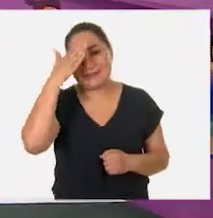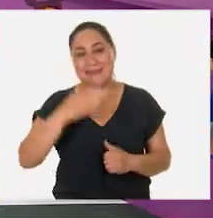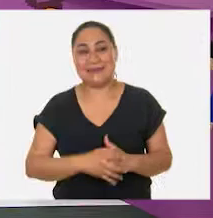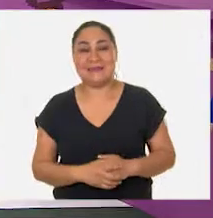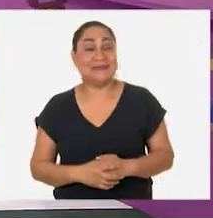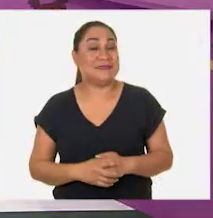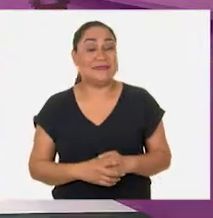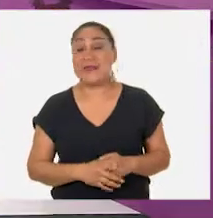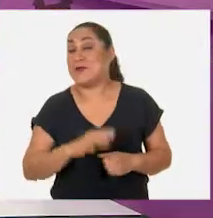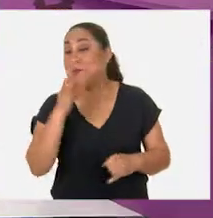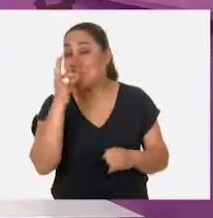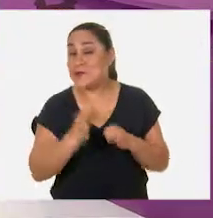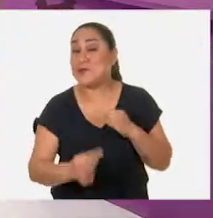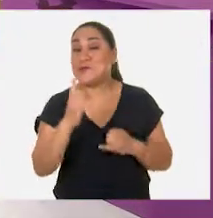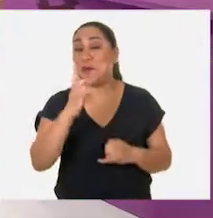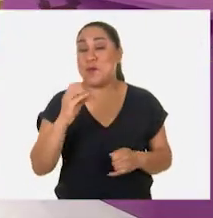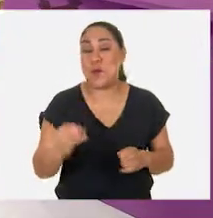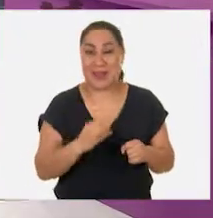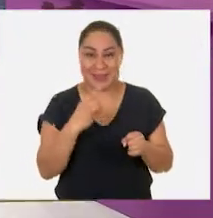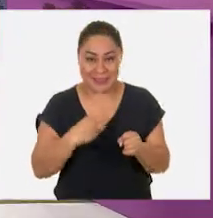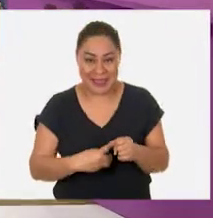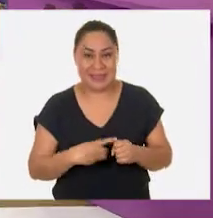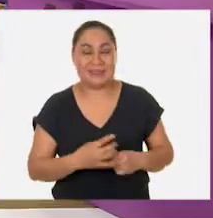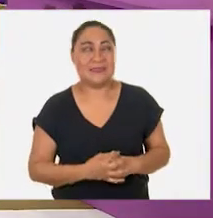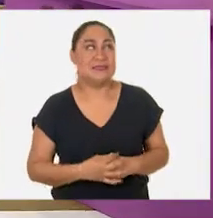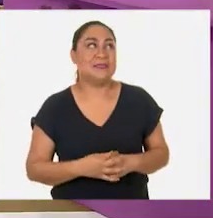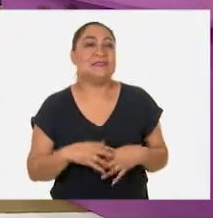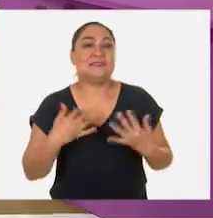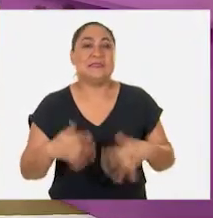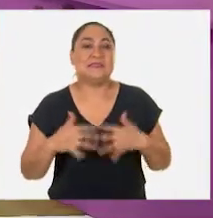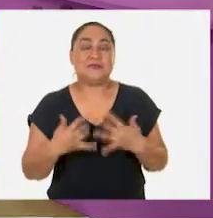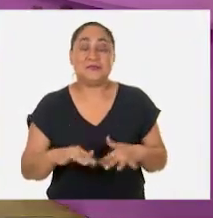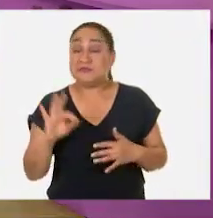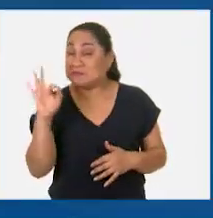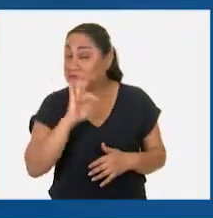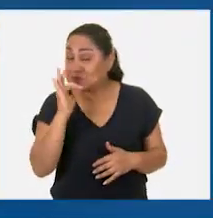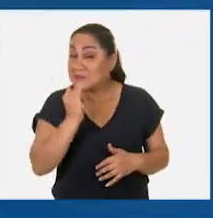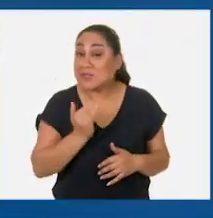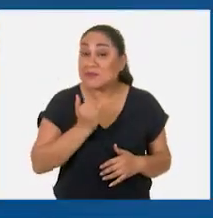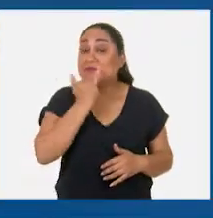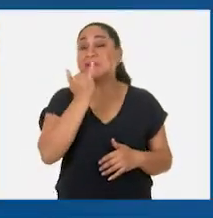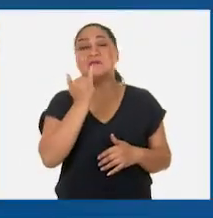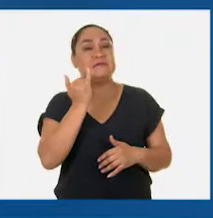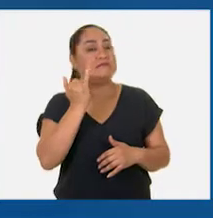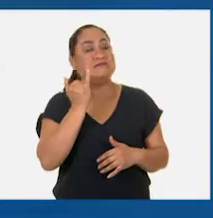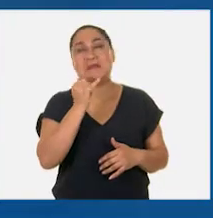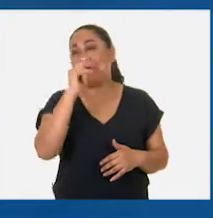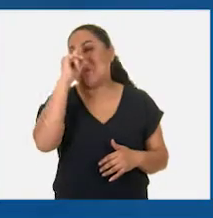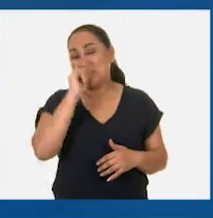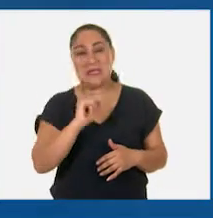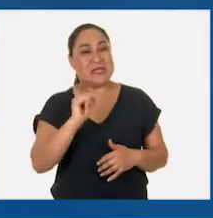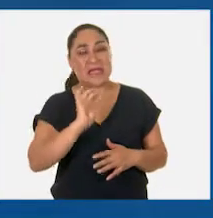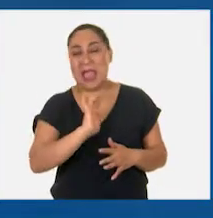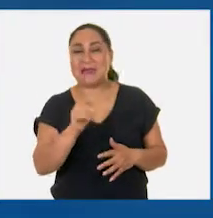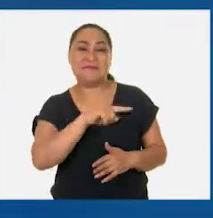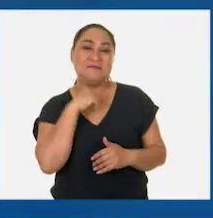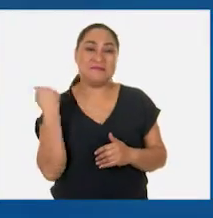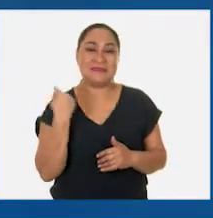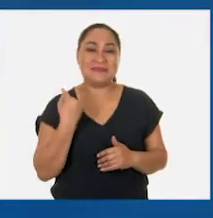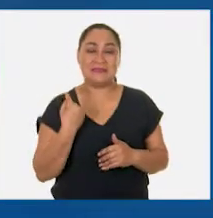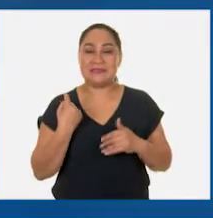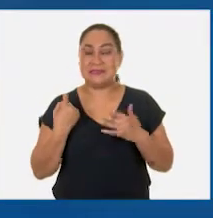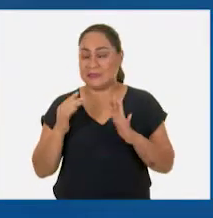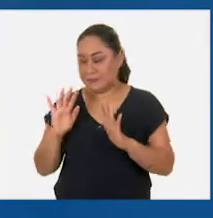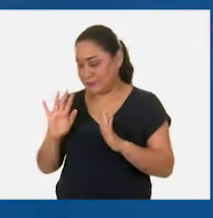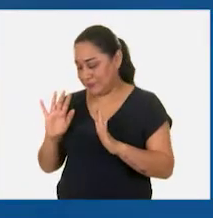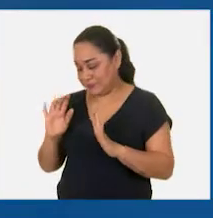Te queda una sola oportunidad. Ay, no. Bueno, si nos equivocamos, ahora sí se va a acabar el juego. Ok,